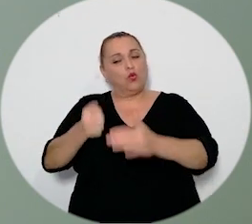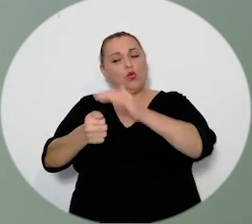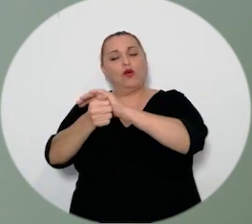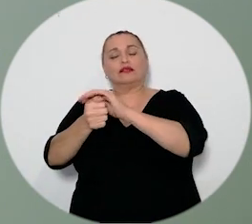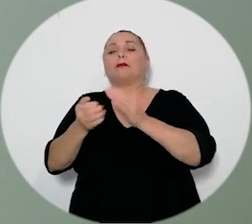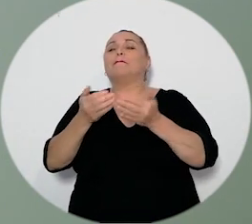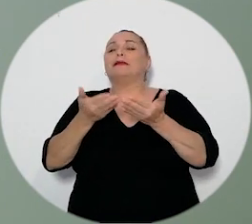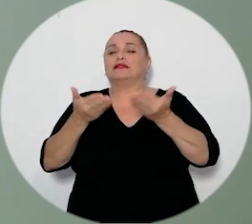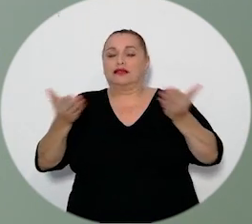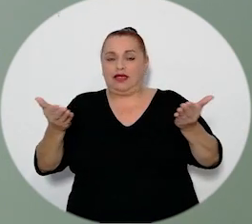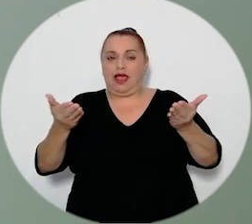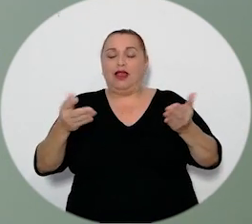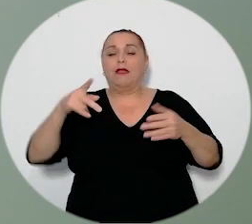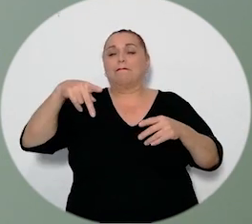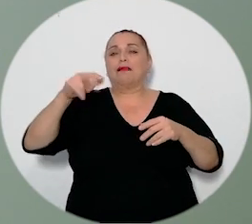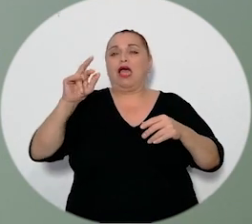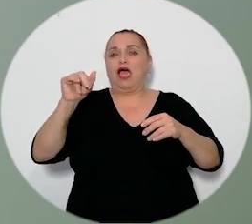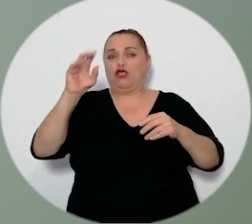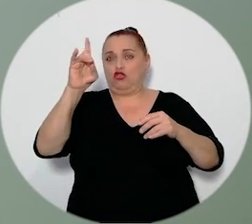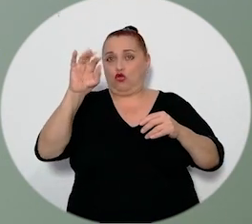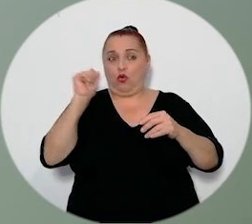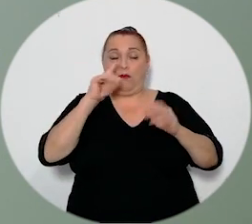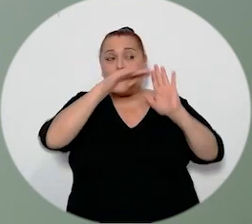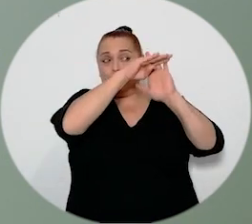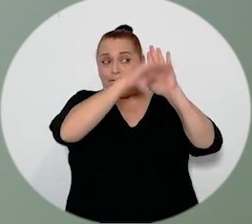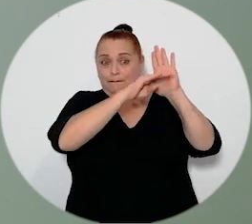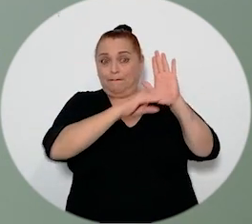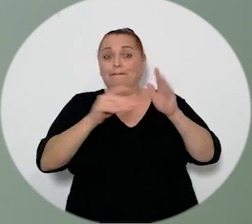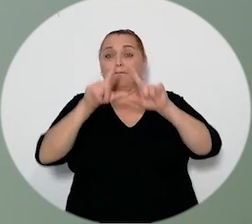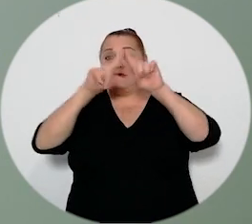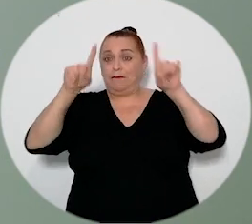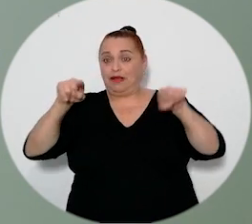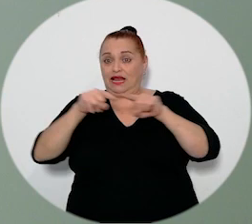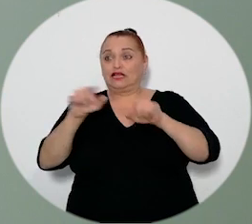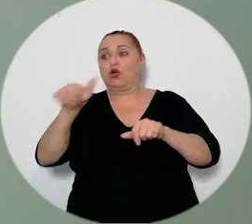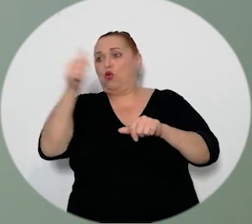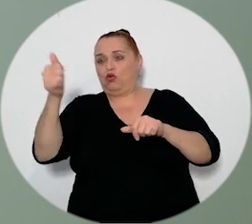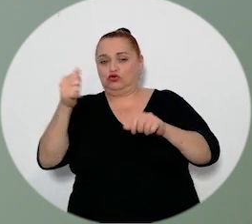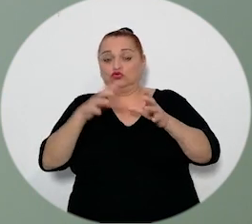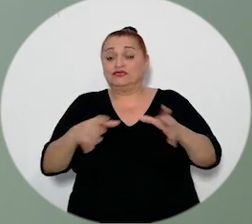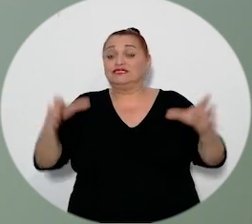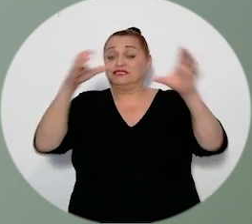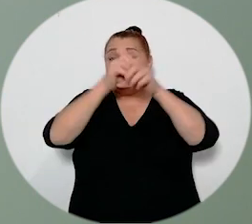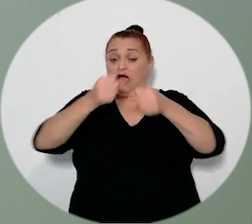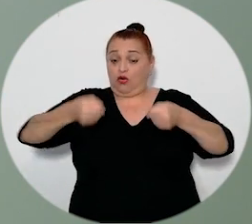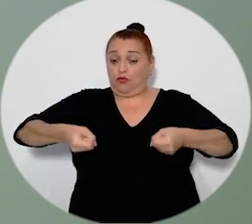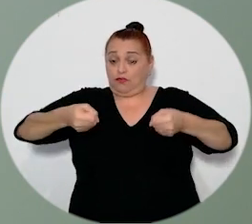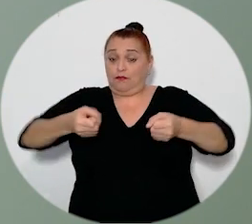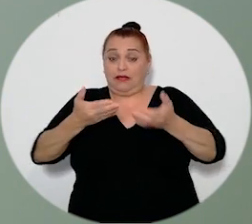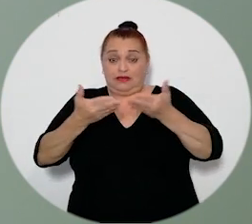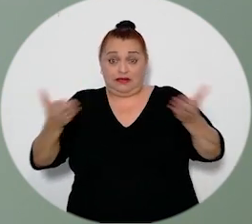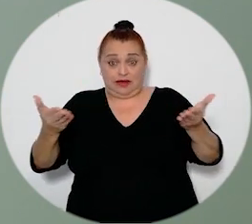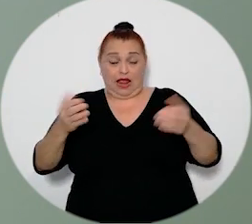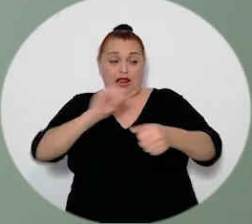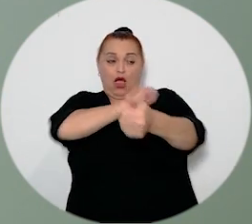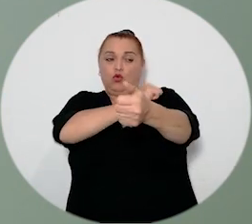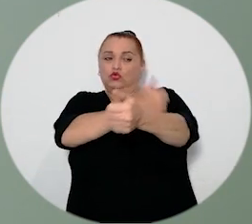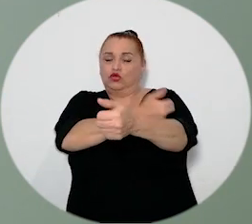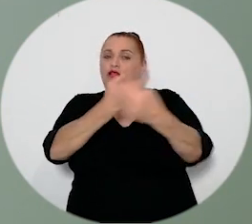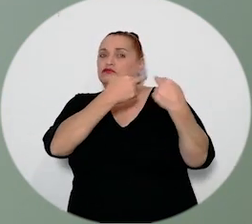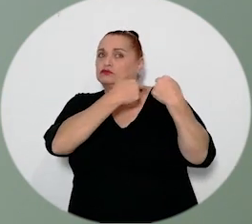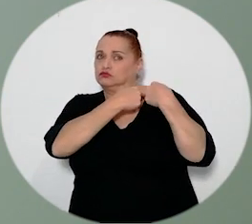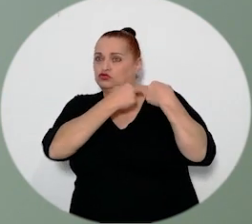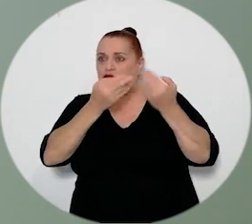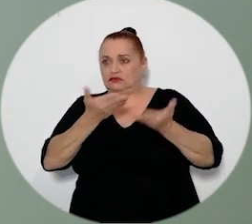material electoral como el padrón, las papeletas y otros. Además, la entrega del saco con este material electoral a las autoridades